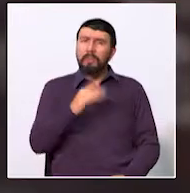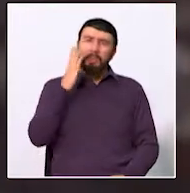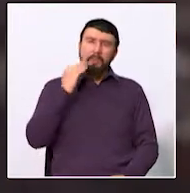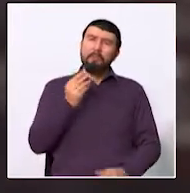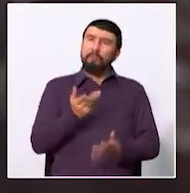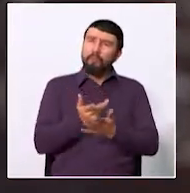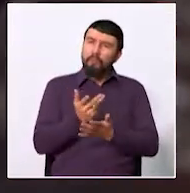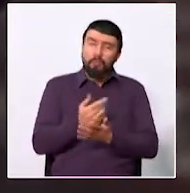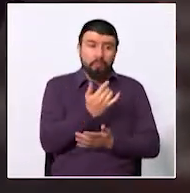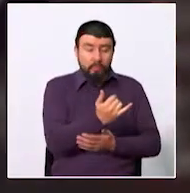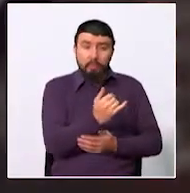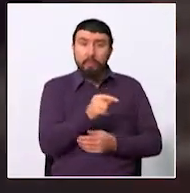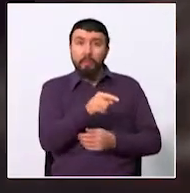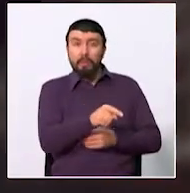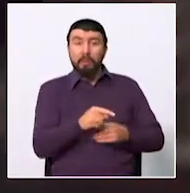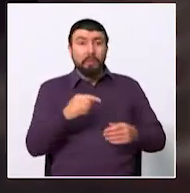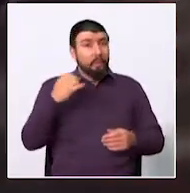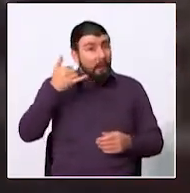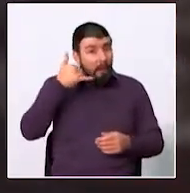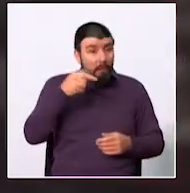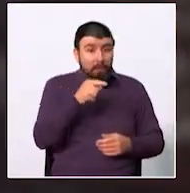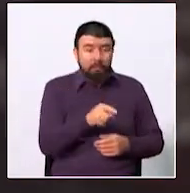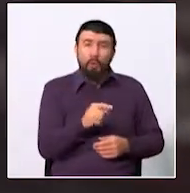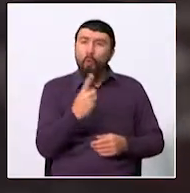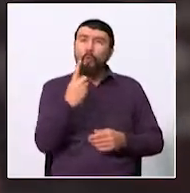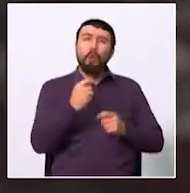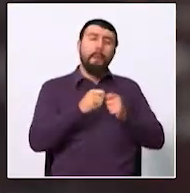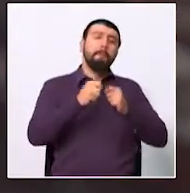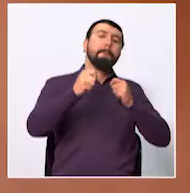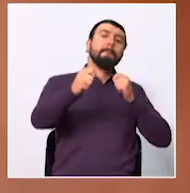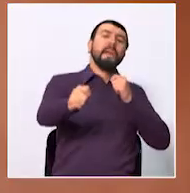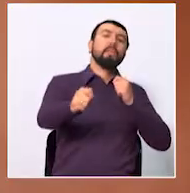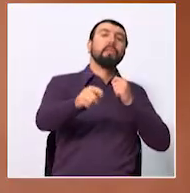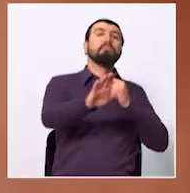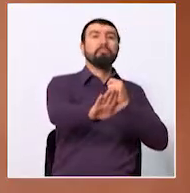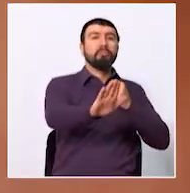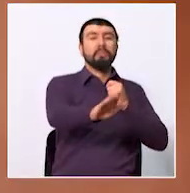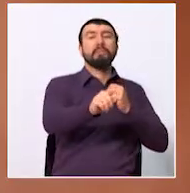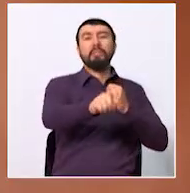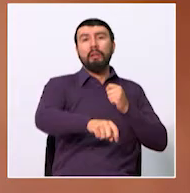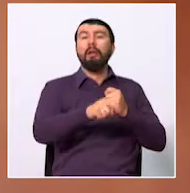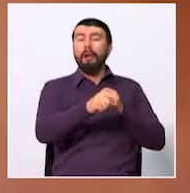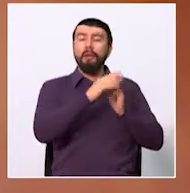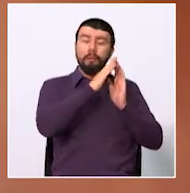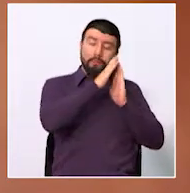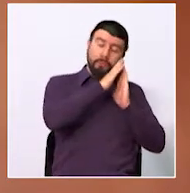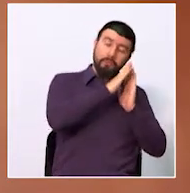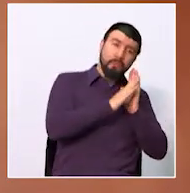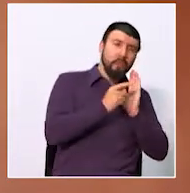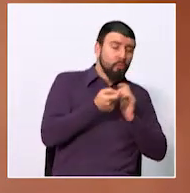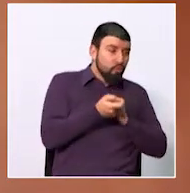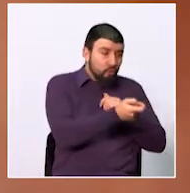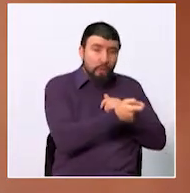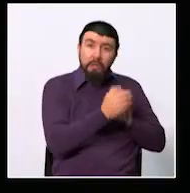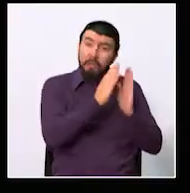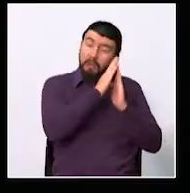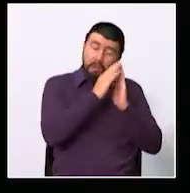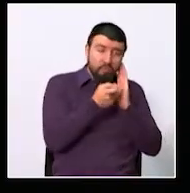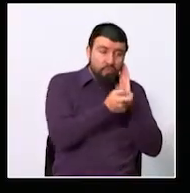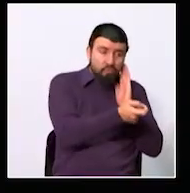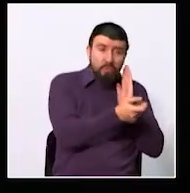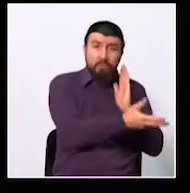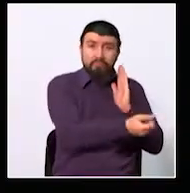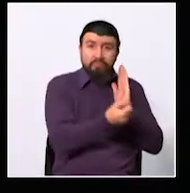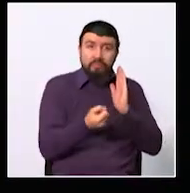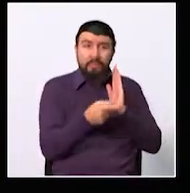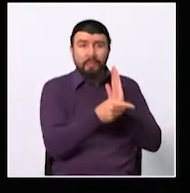que el móvil debe estar por lo menos a un metro de nuestro cuerpo mientras dormimos dejarlo en la mesa de noche aumentan los niveles de